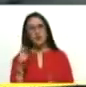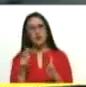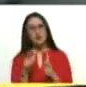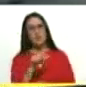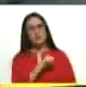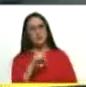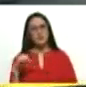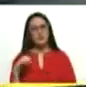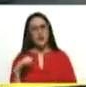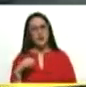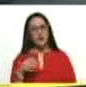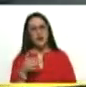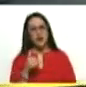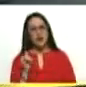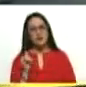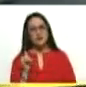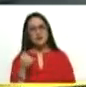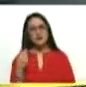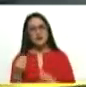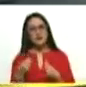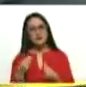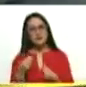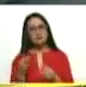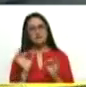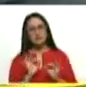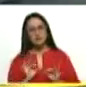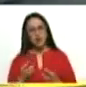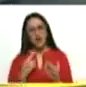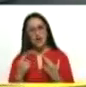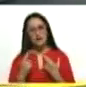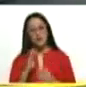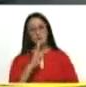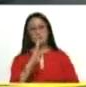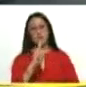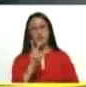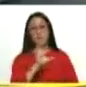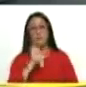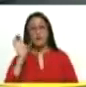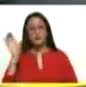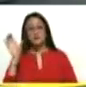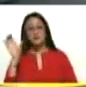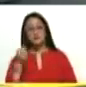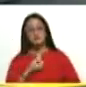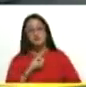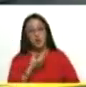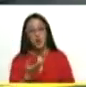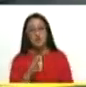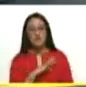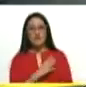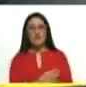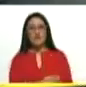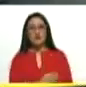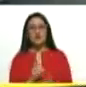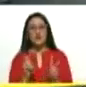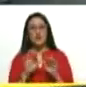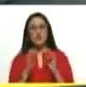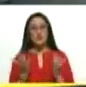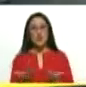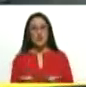privada: tenemos que construir y consolidar una relación bilateral que exprese la fuerza del nuevo